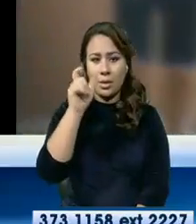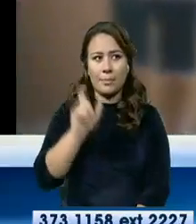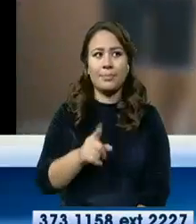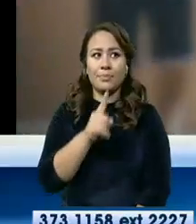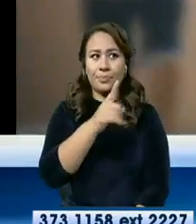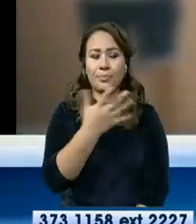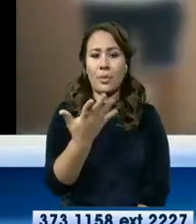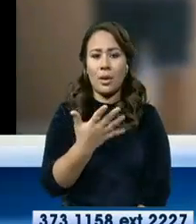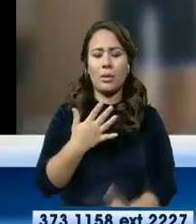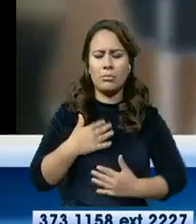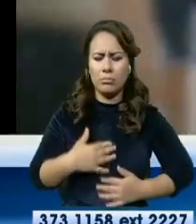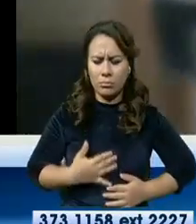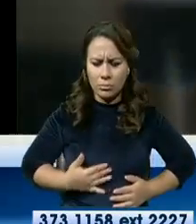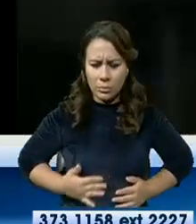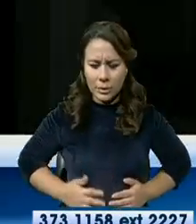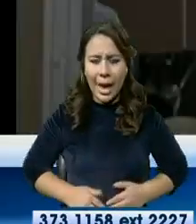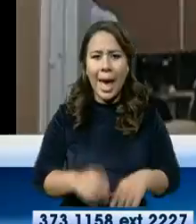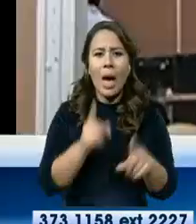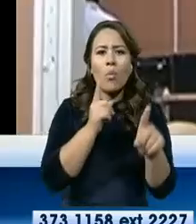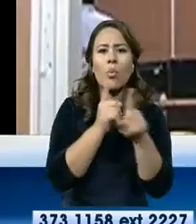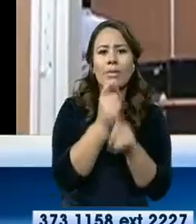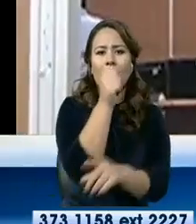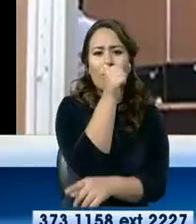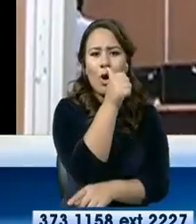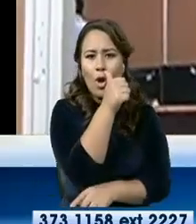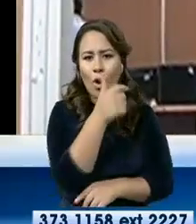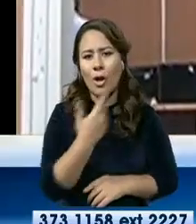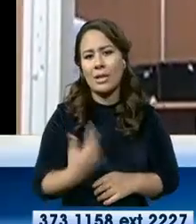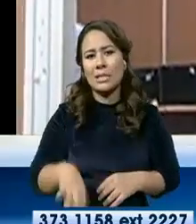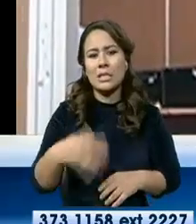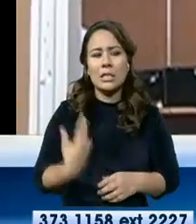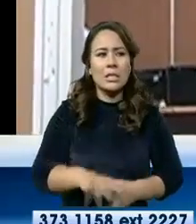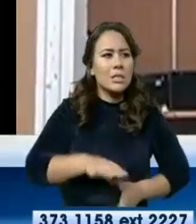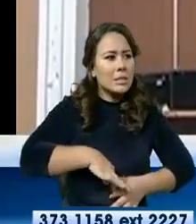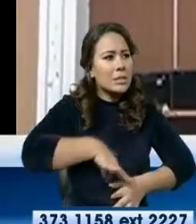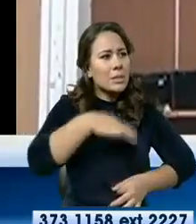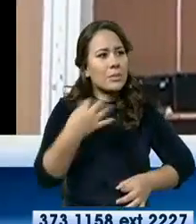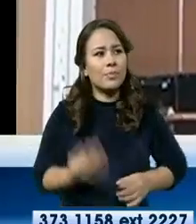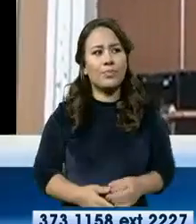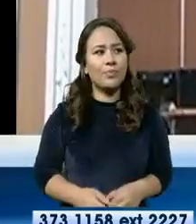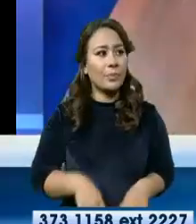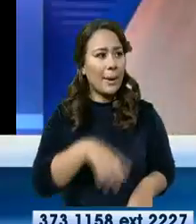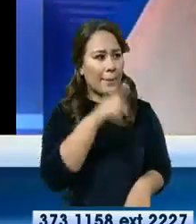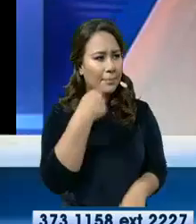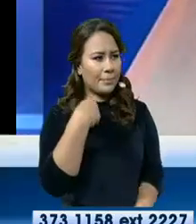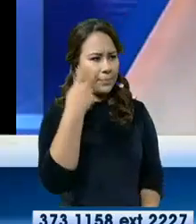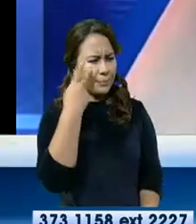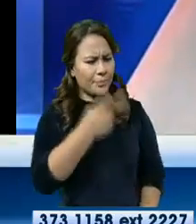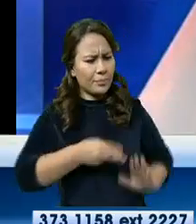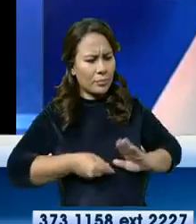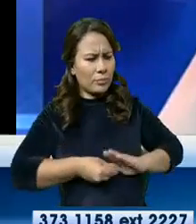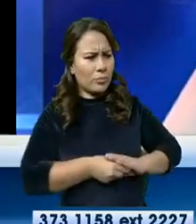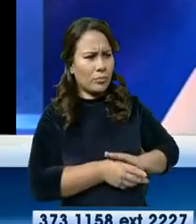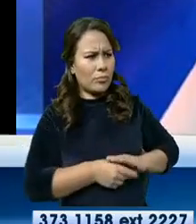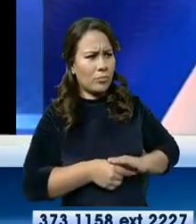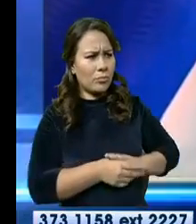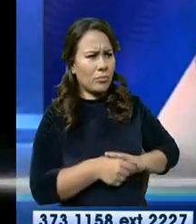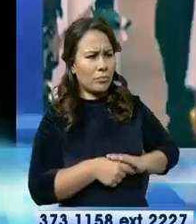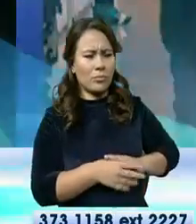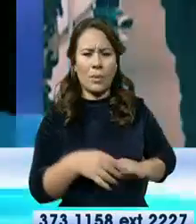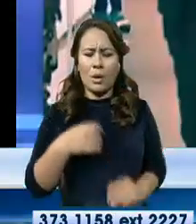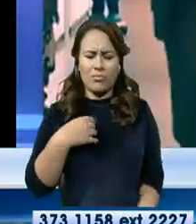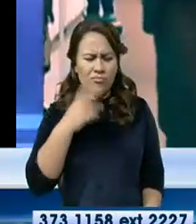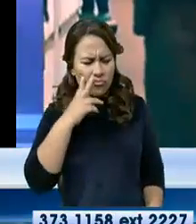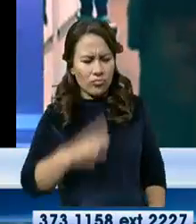sustancias sujetas a fiscalización. Pudimos divisar un cruce de manos entre unos ciudadanos, los mismos que al realizarle un